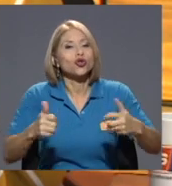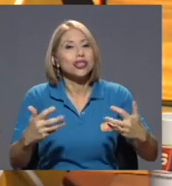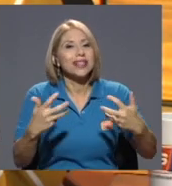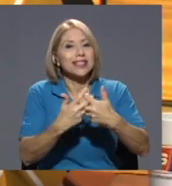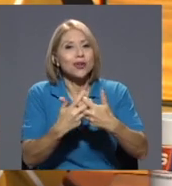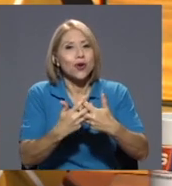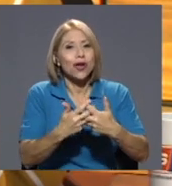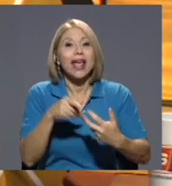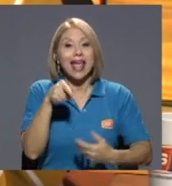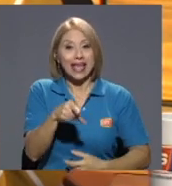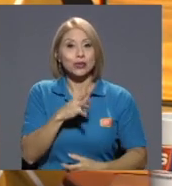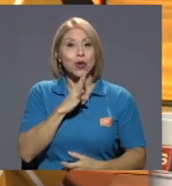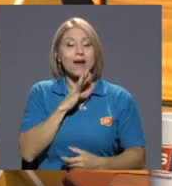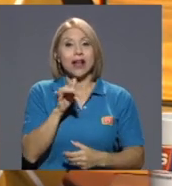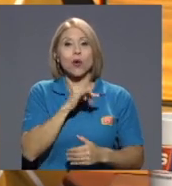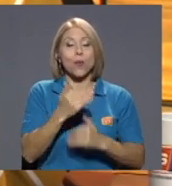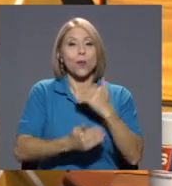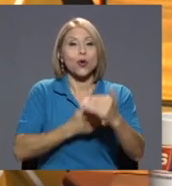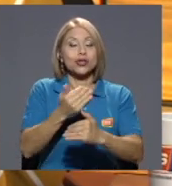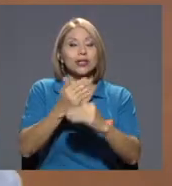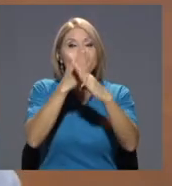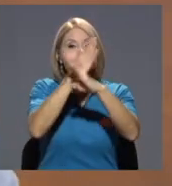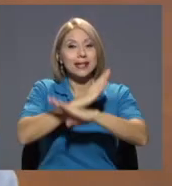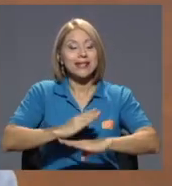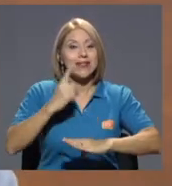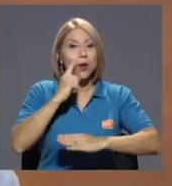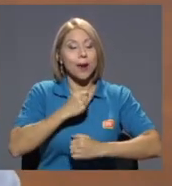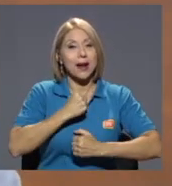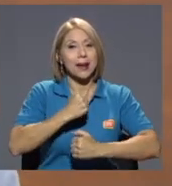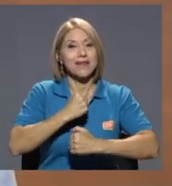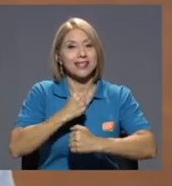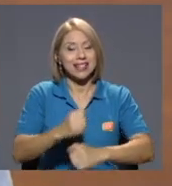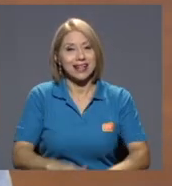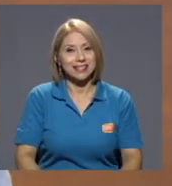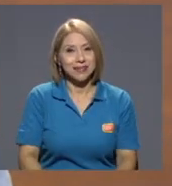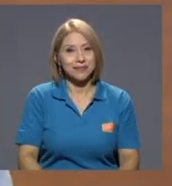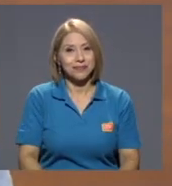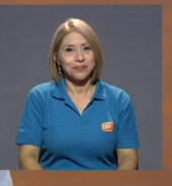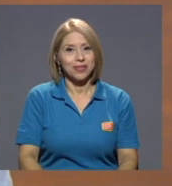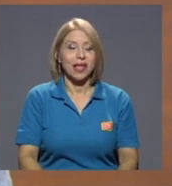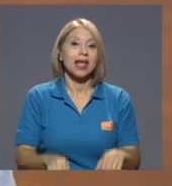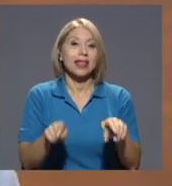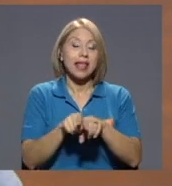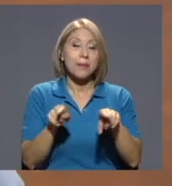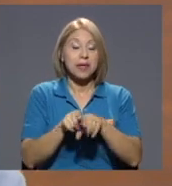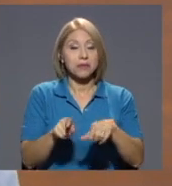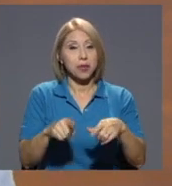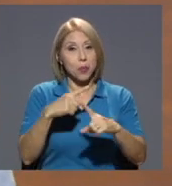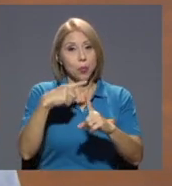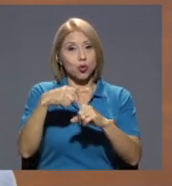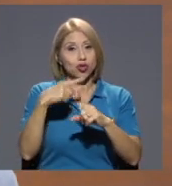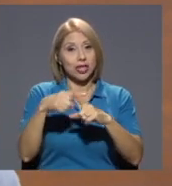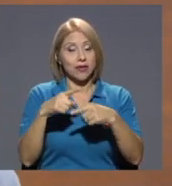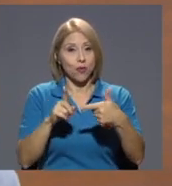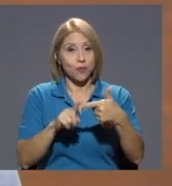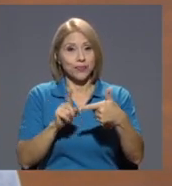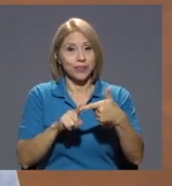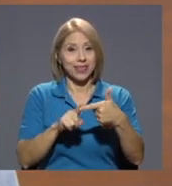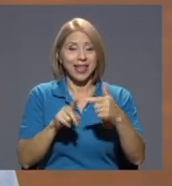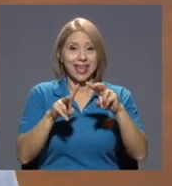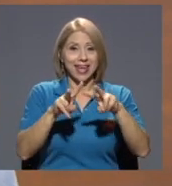proceso pacífico para manifestarse lo otro que a mí me parece que es digamos positivo en el análisis que tratan de